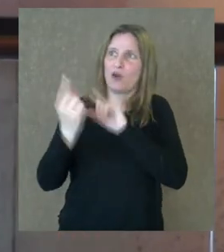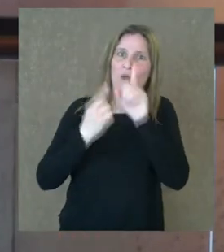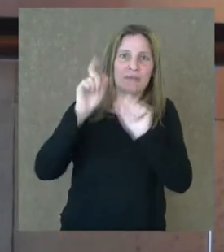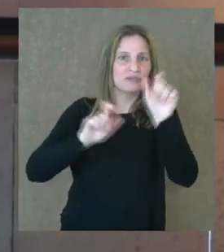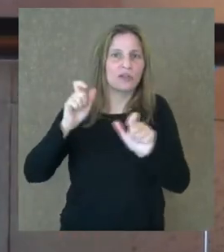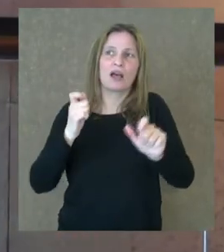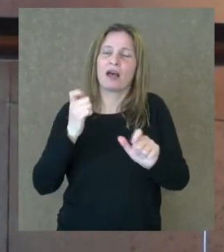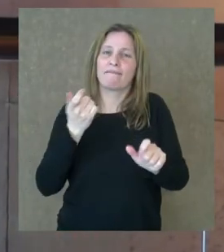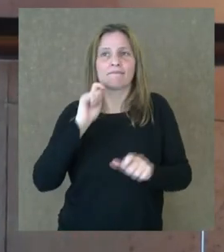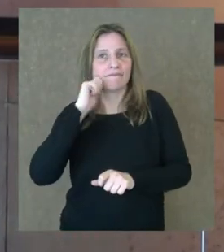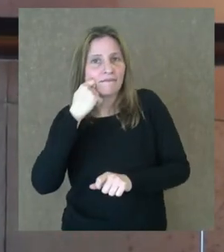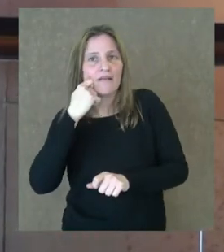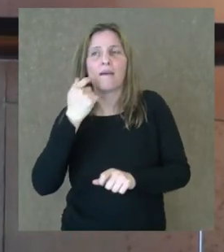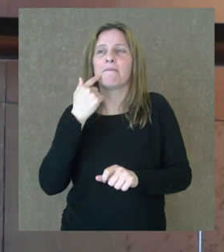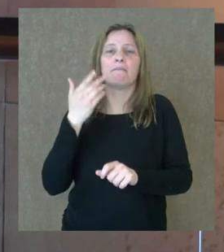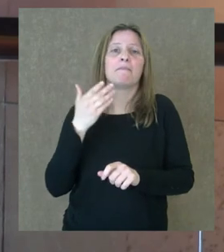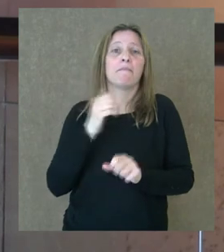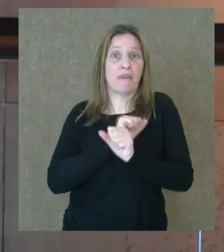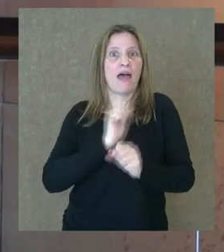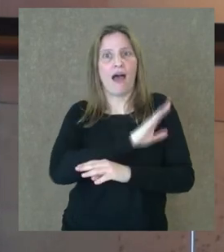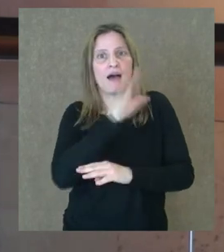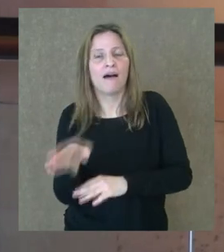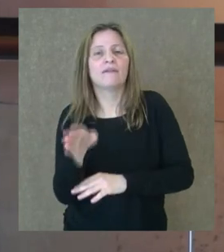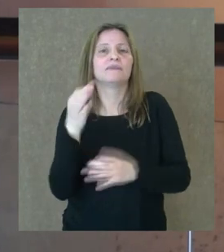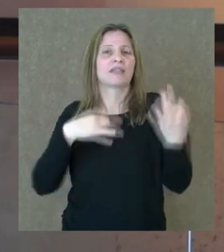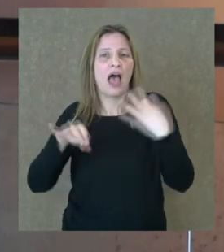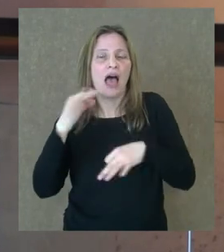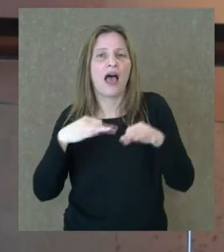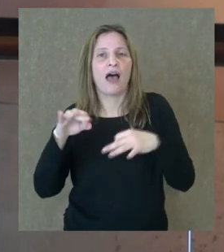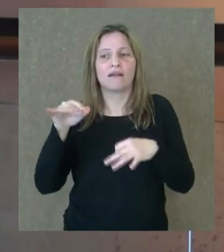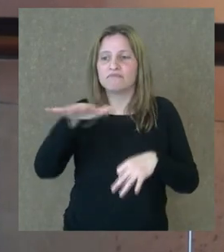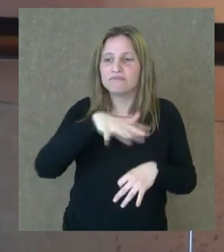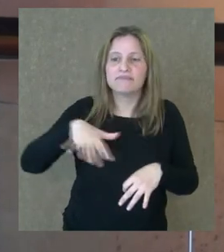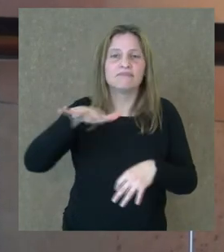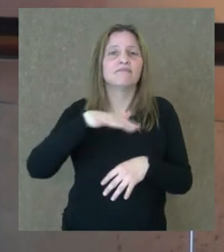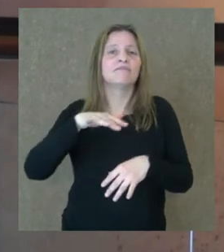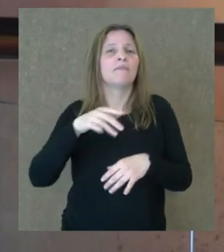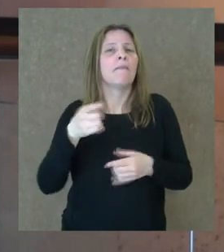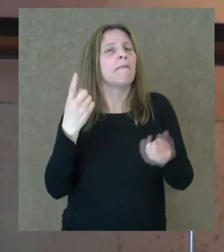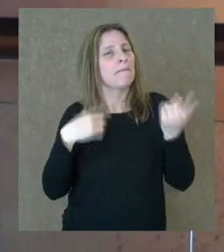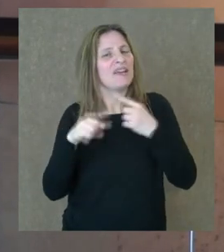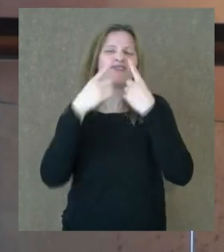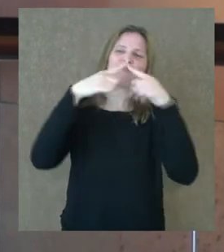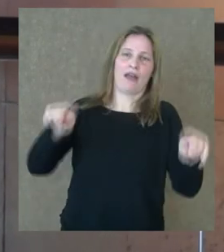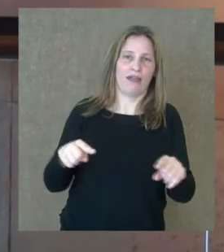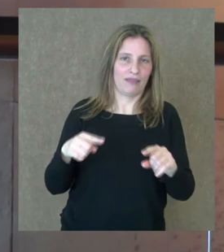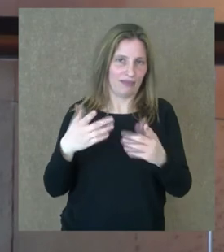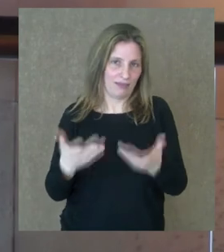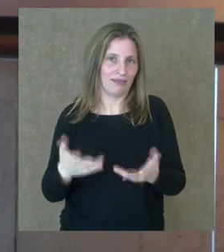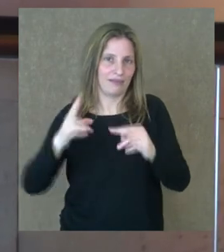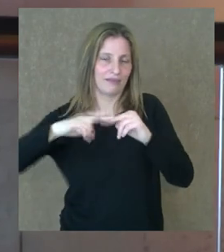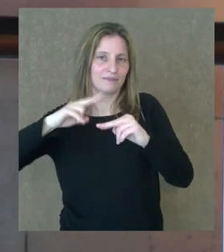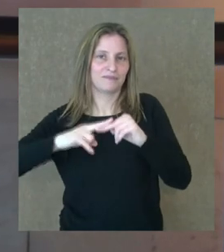el gusto para para ir a la sala a los actos enviamos a las actos presenciales pero que bueno